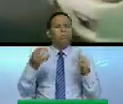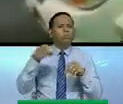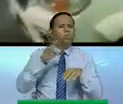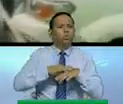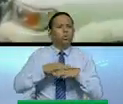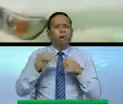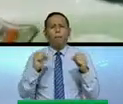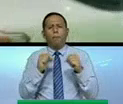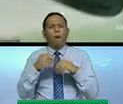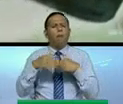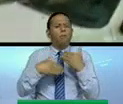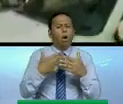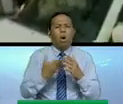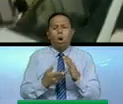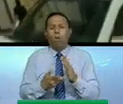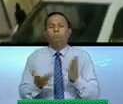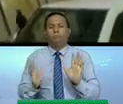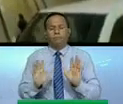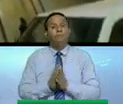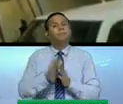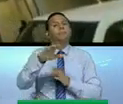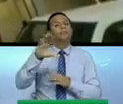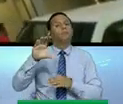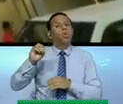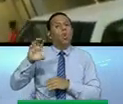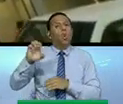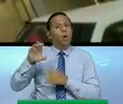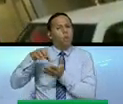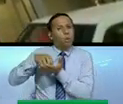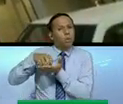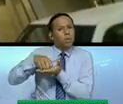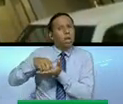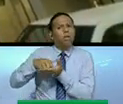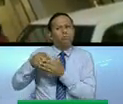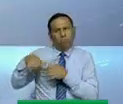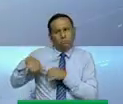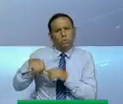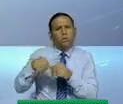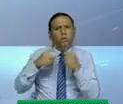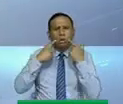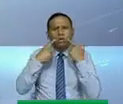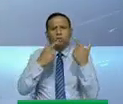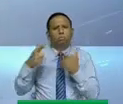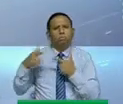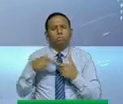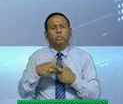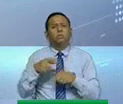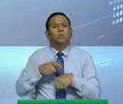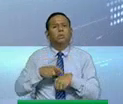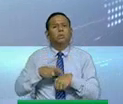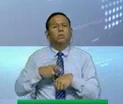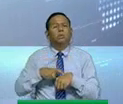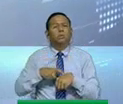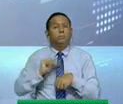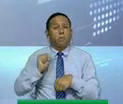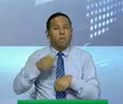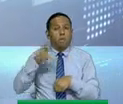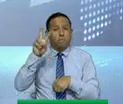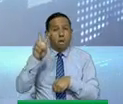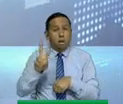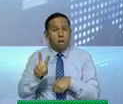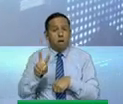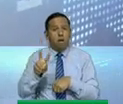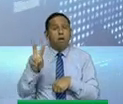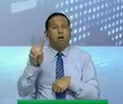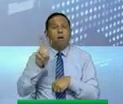Y hay que recalcar que el COE provincial se mantendrá activo. Se ha informado que a las 8 de la mañana de este viernes se hará una